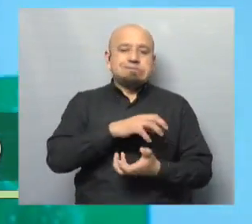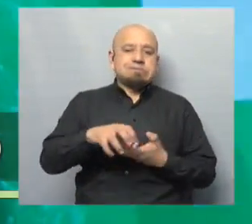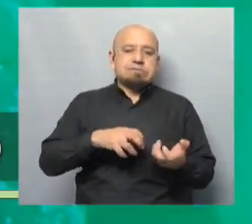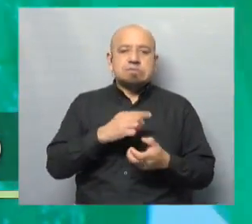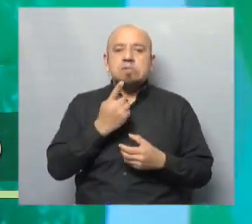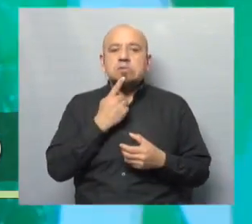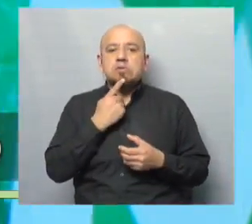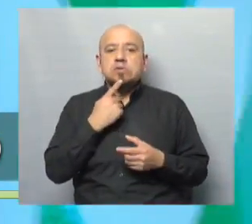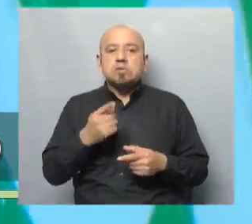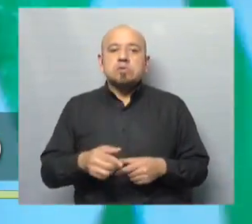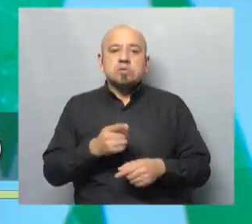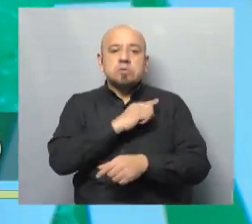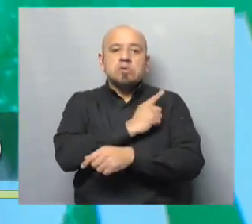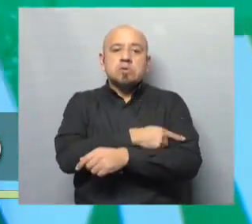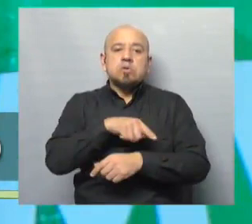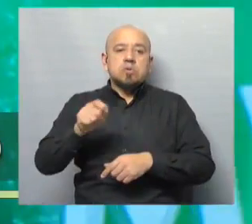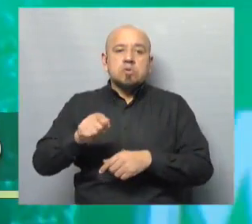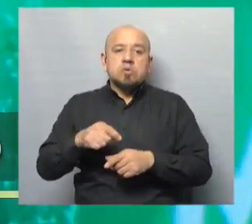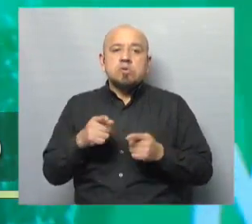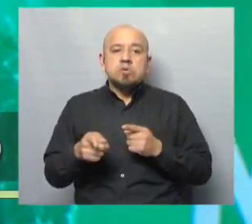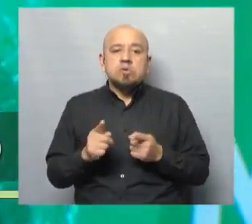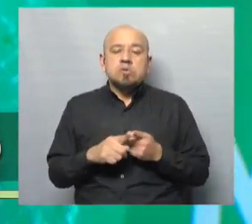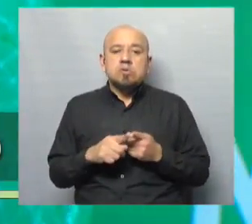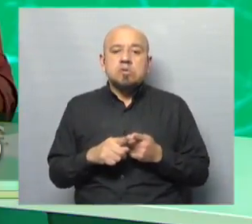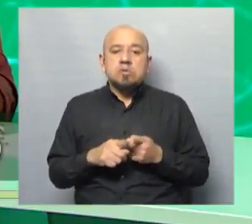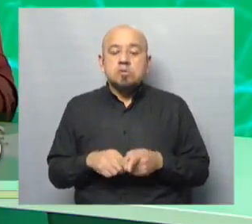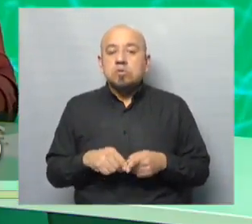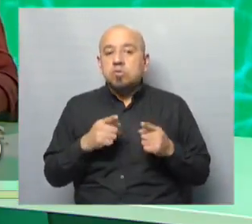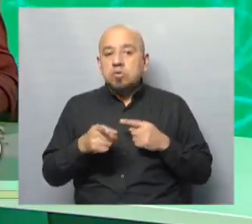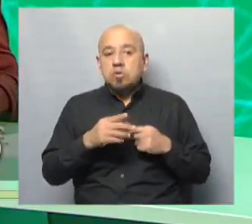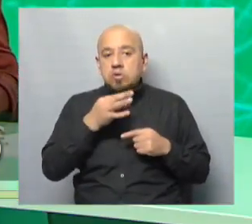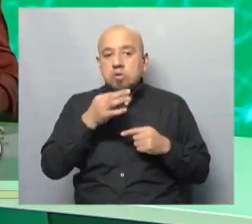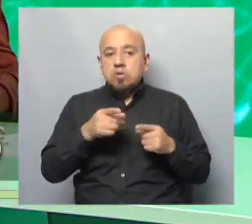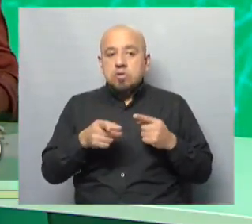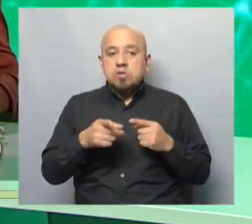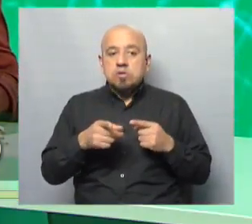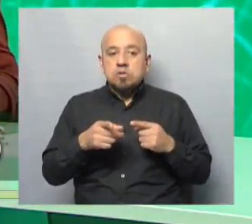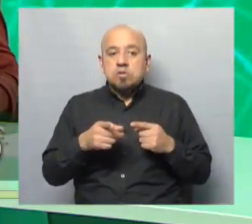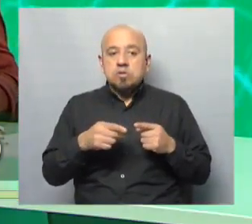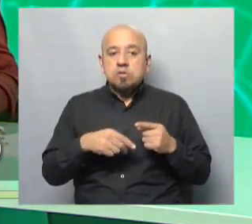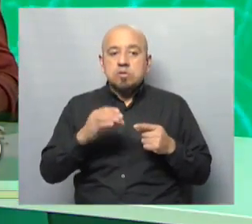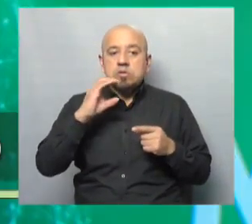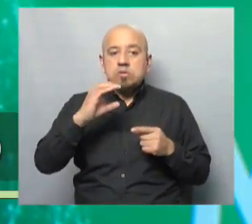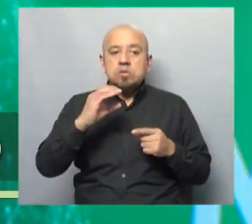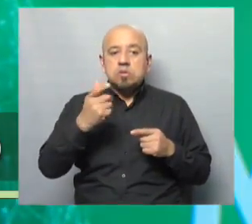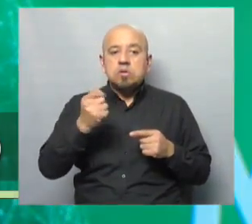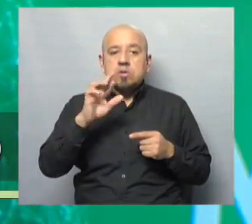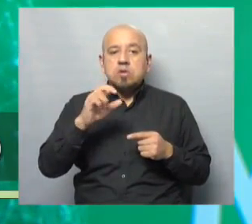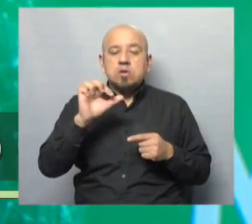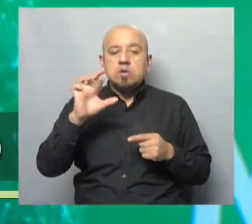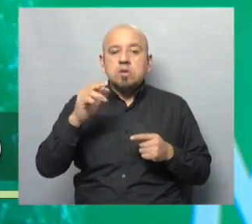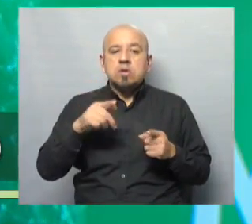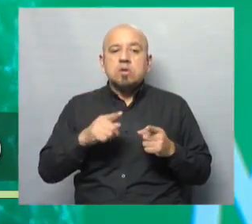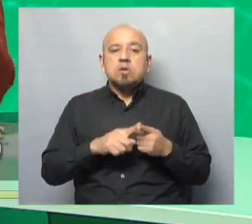termina incidiendo en el poder judicial o procurando y esto es hablando de la investigadora sobre el senador carrera en este caso exactamente